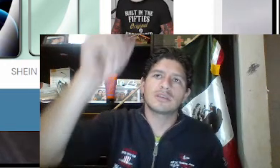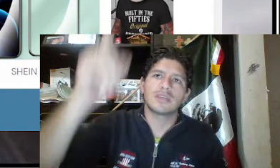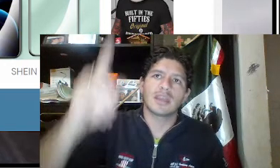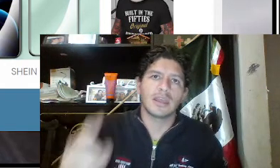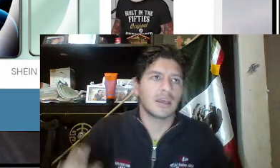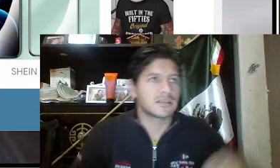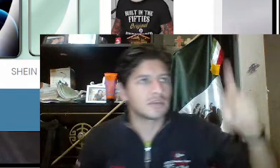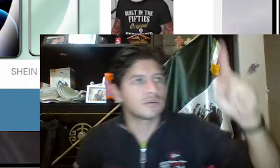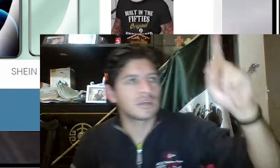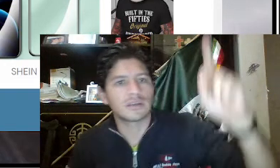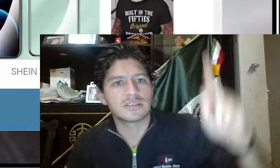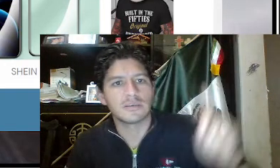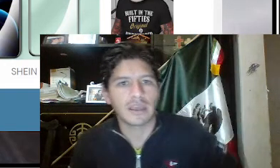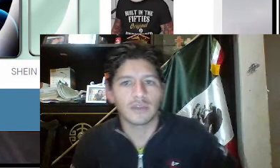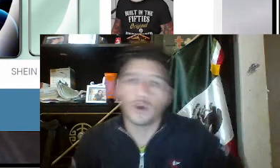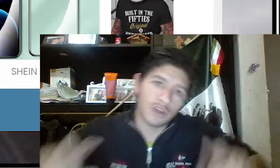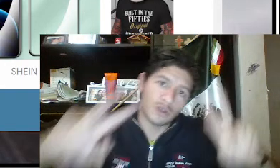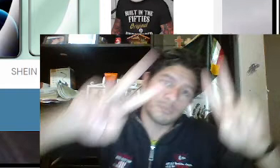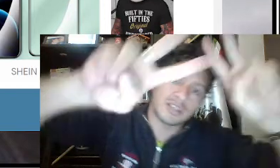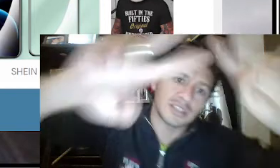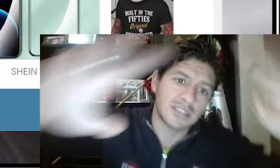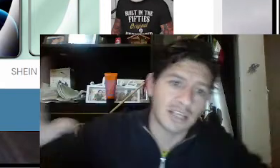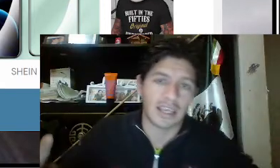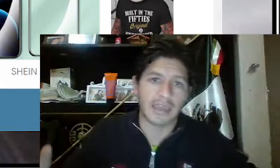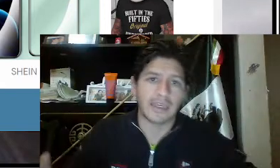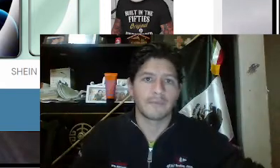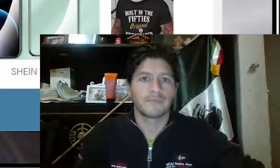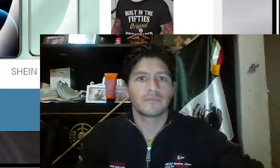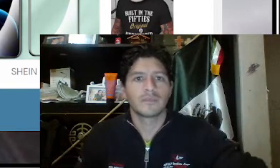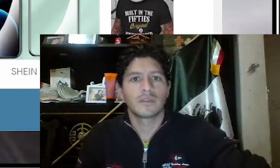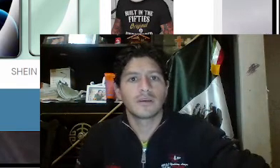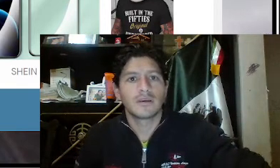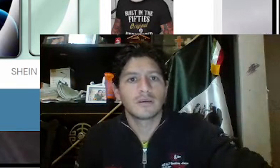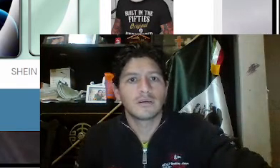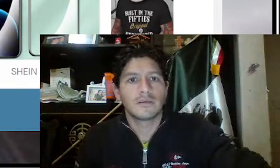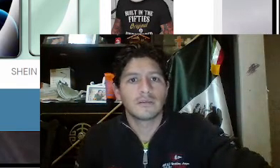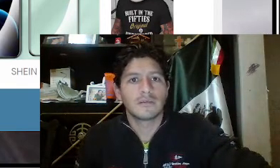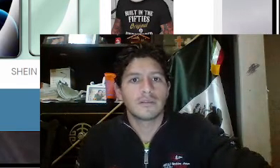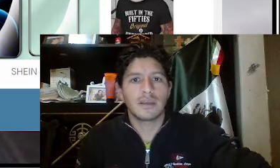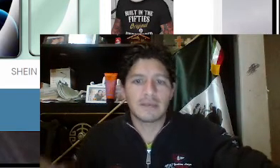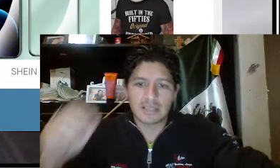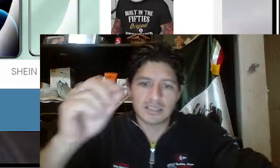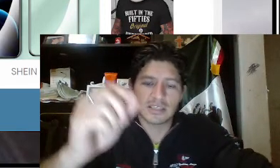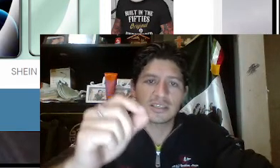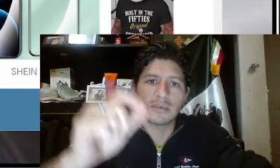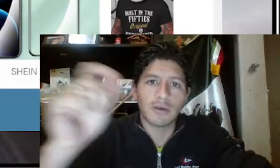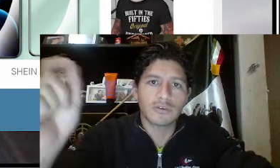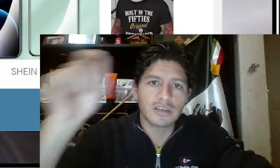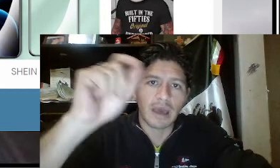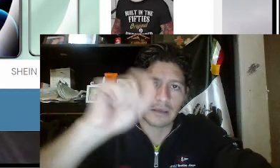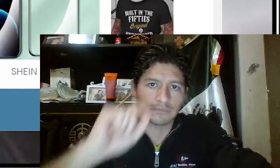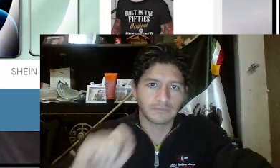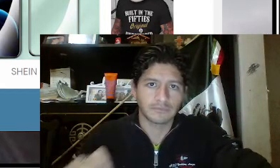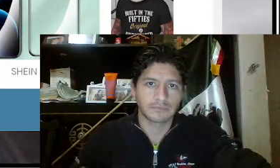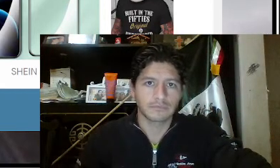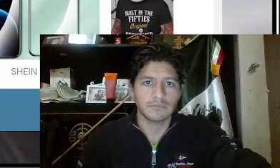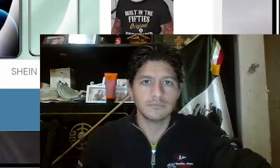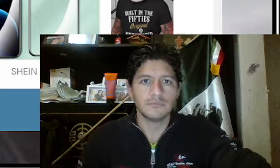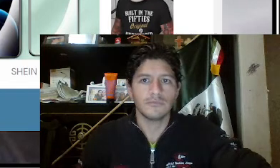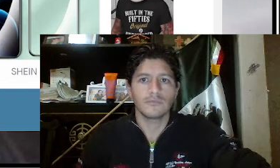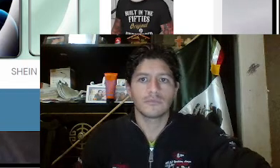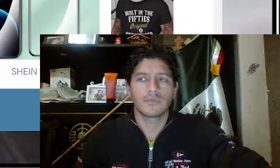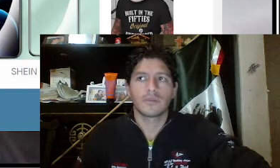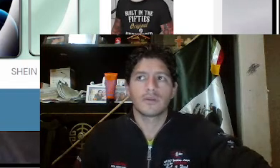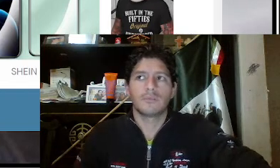quiero que se quede, es que yo quiero que se vaya. No puedes decir que se quede. Debes decir si se va o no se va.